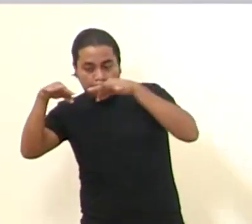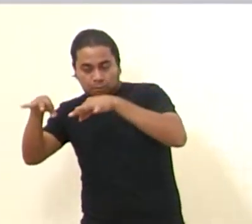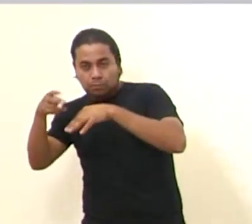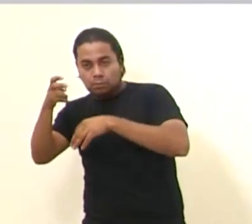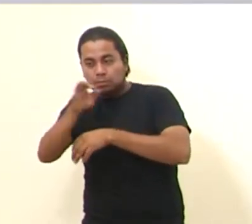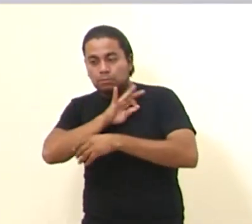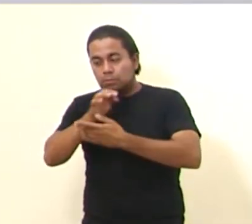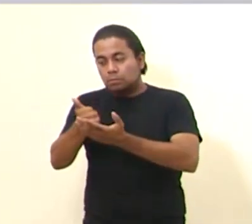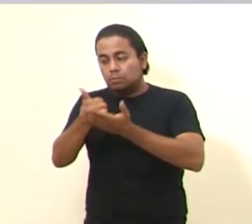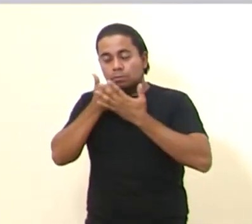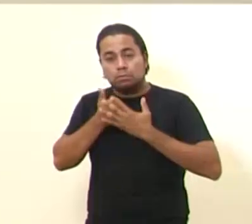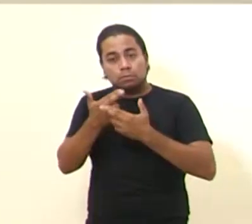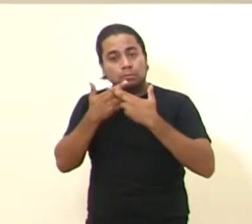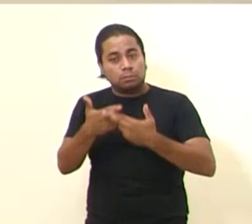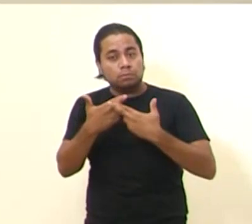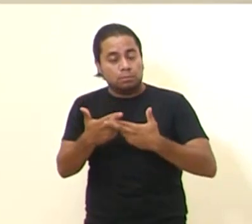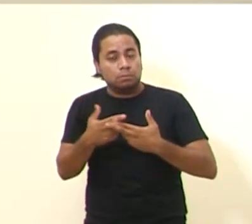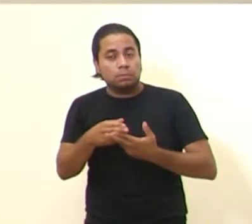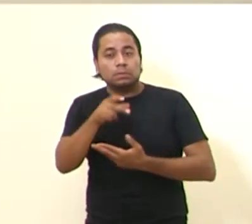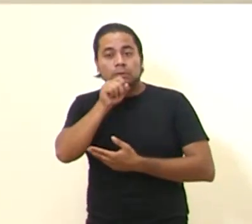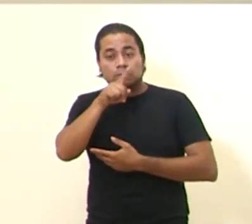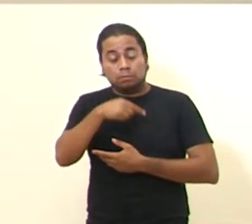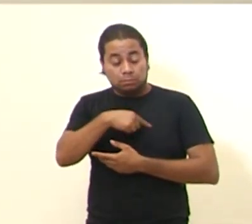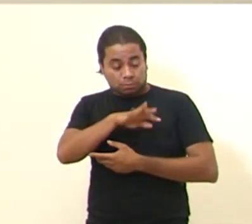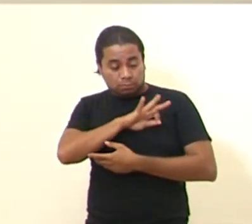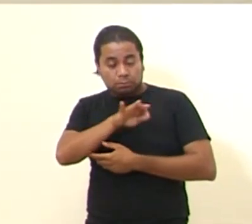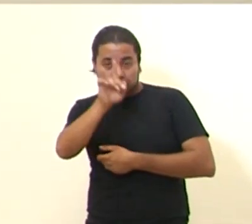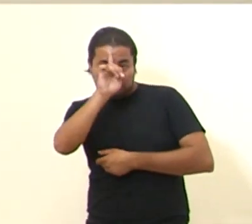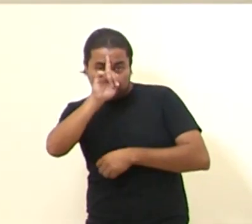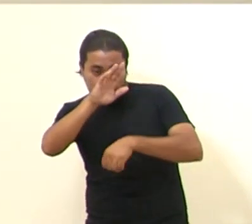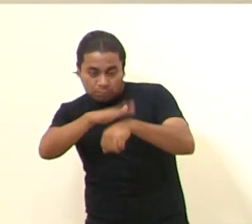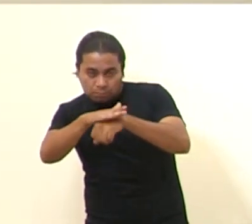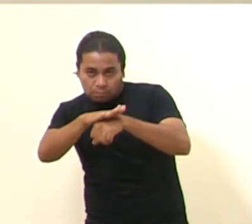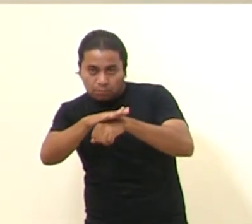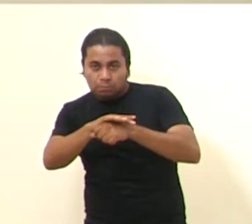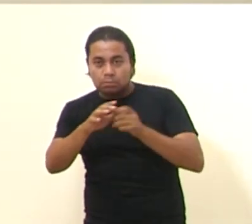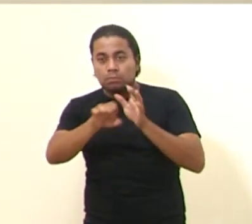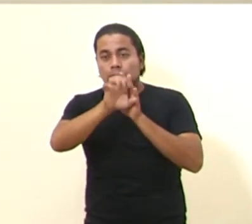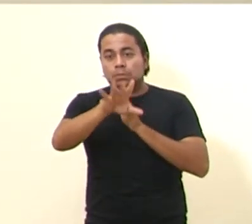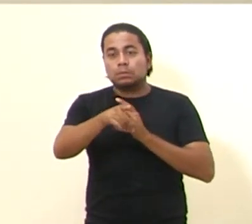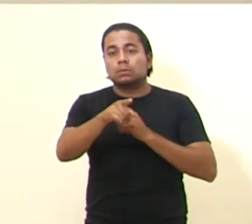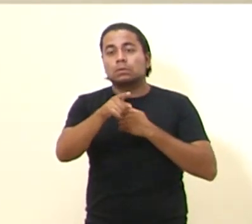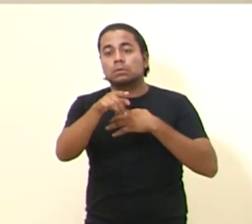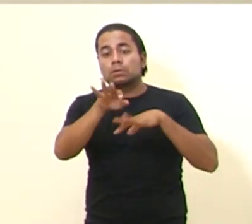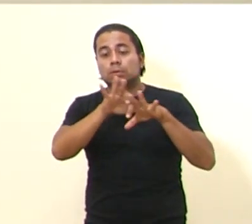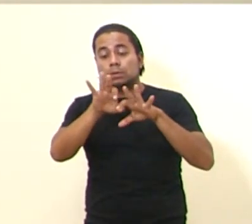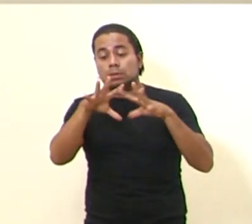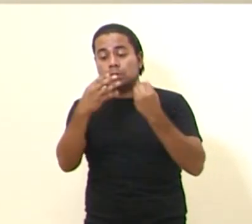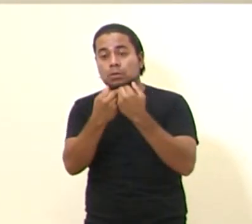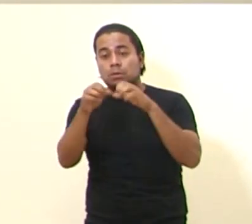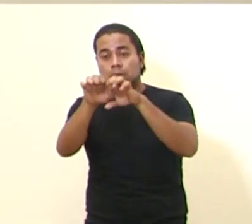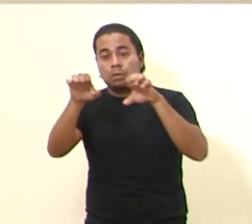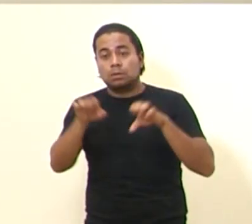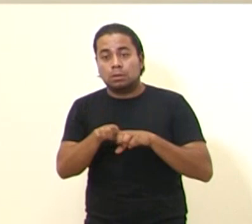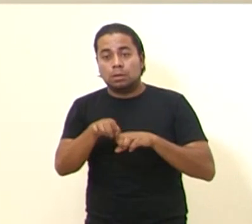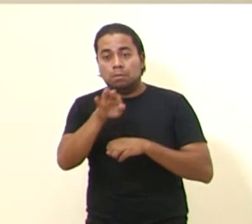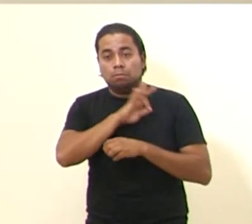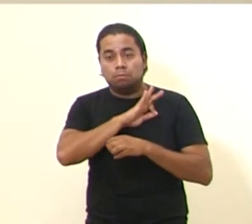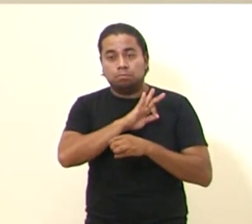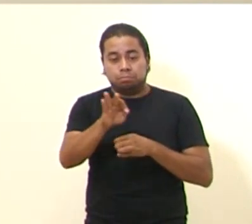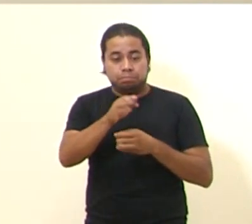ser de mucha utilidad. También les recomiendo que si el trabajo lo van a hacer en equipo, se